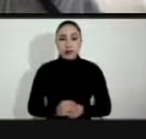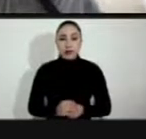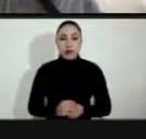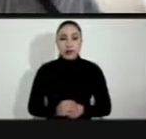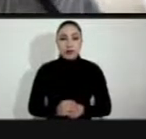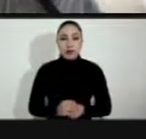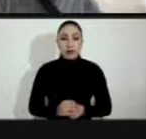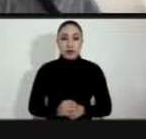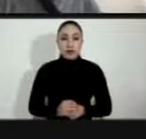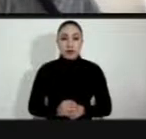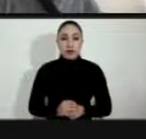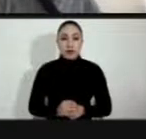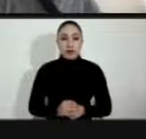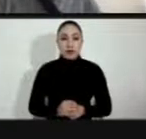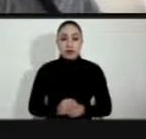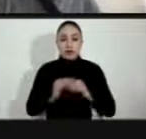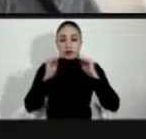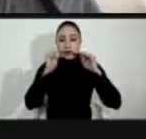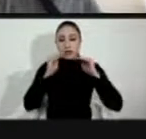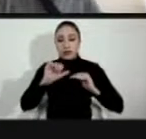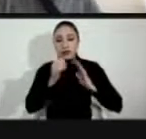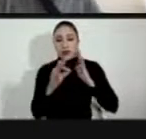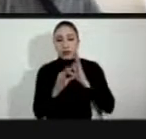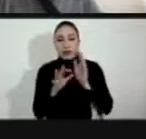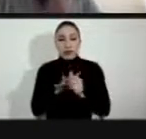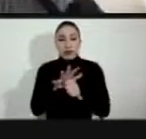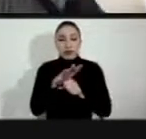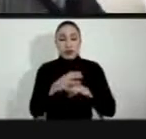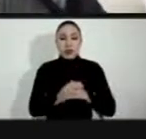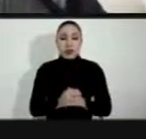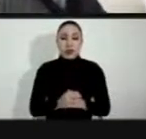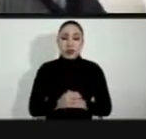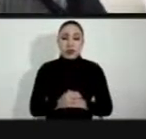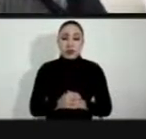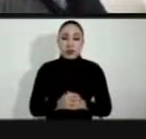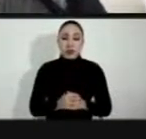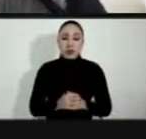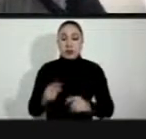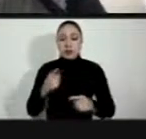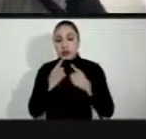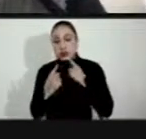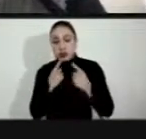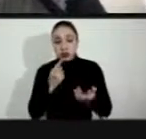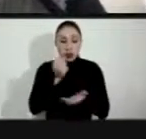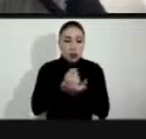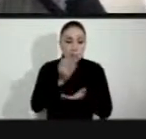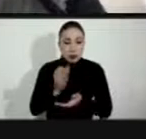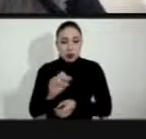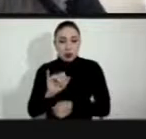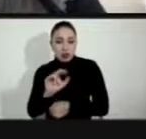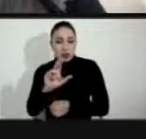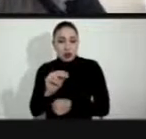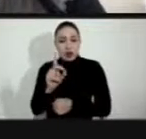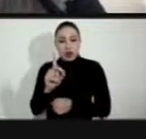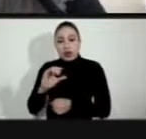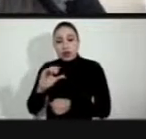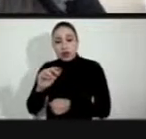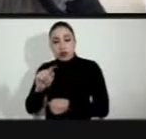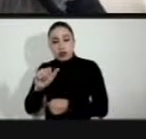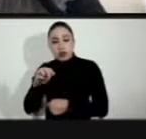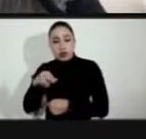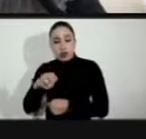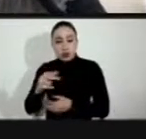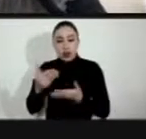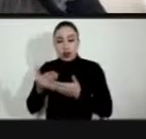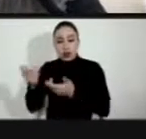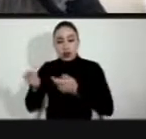El siguiente punto en el orden del día es la discusión y en su caso aprobación del dictamen en sentido positivo a la proposición con punto de acuerdo por el que se